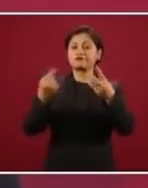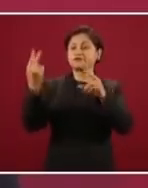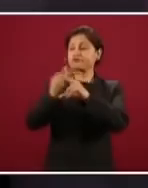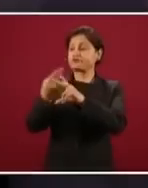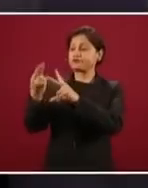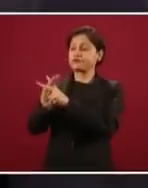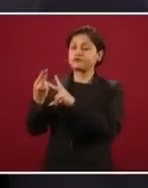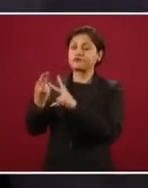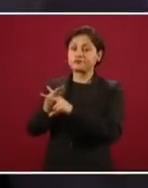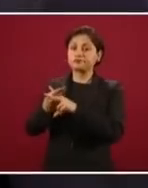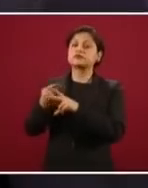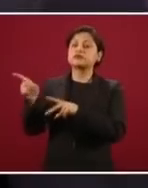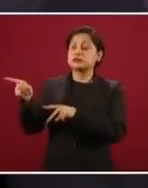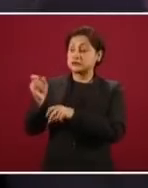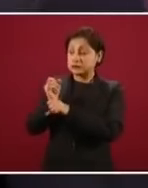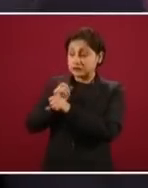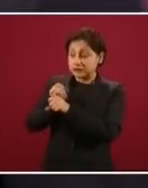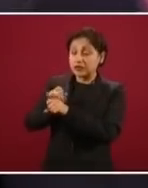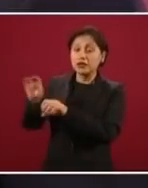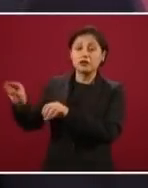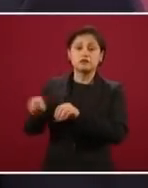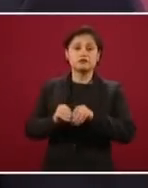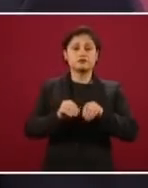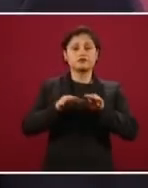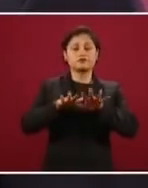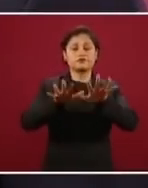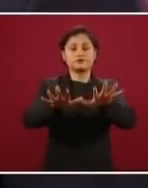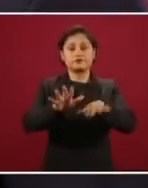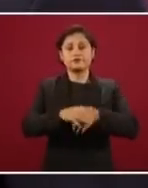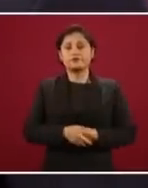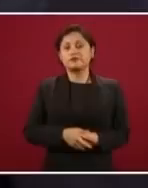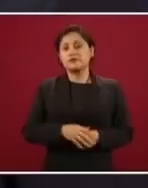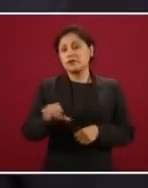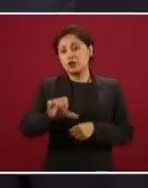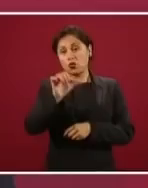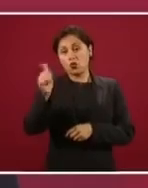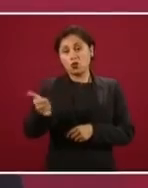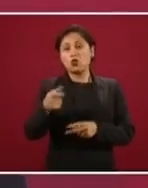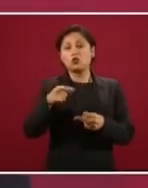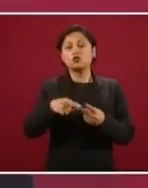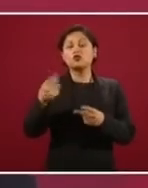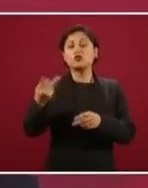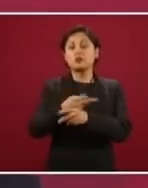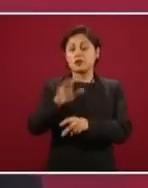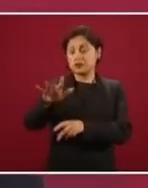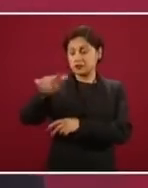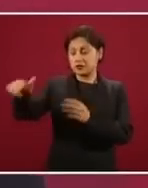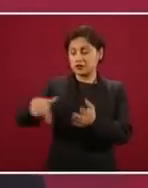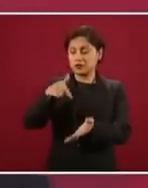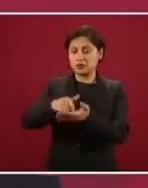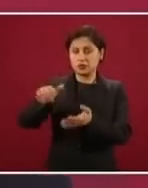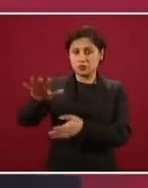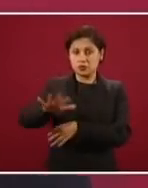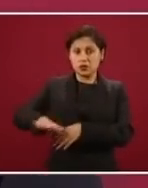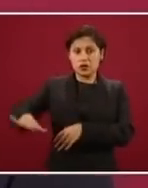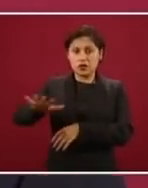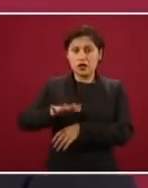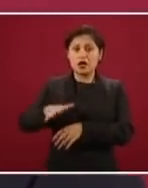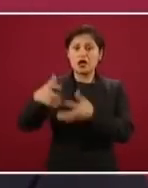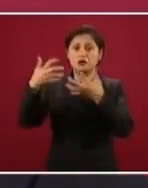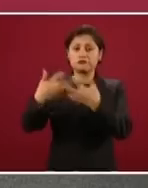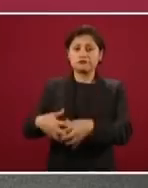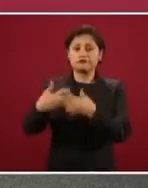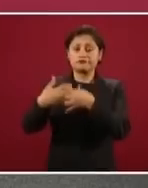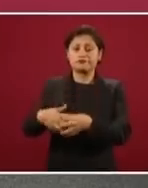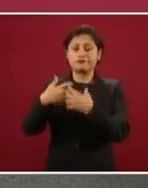que a pasado con la planta que está detenida porque hay amparos